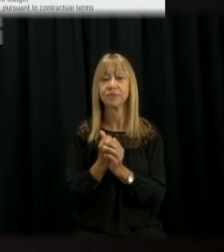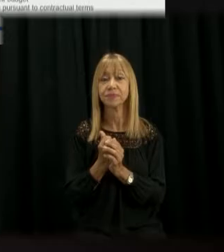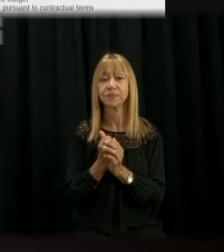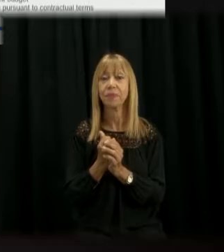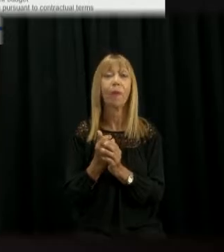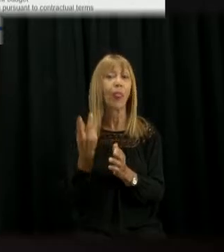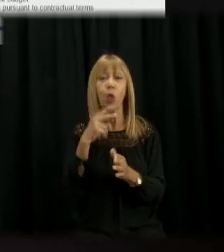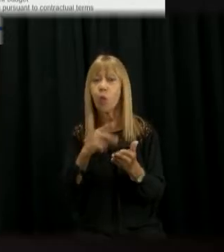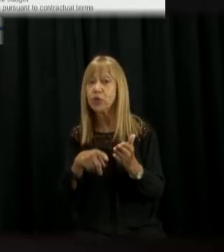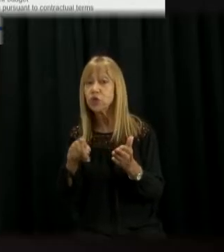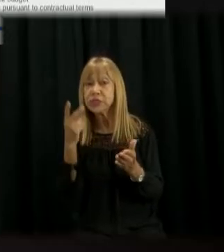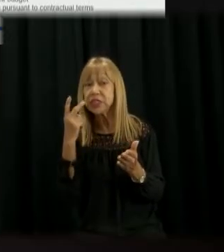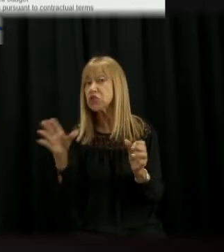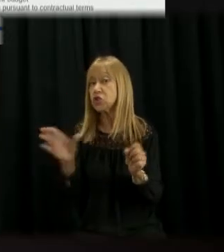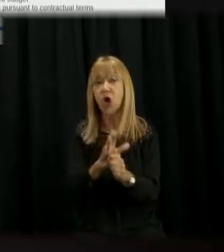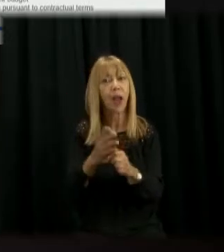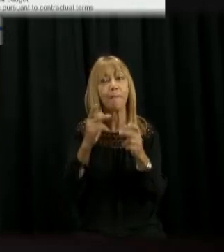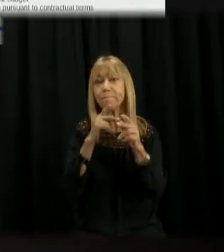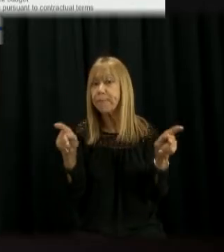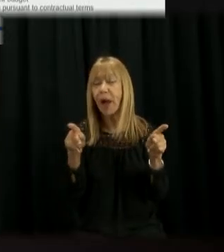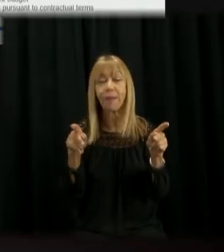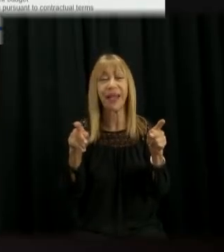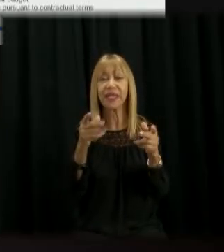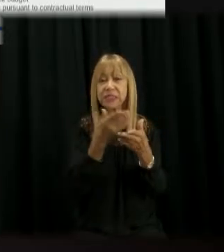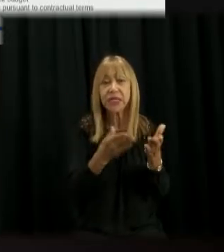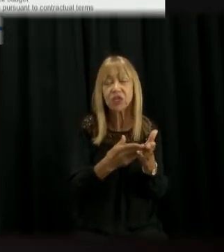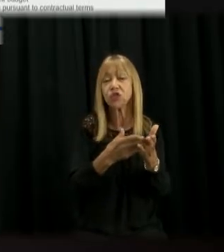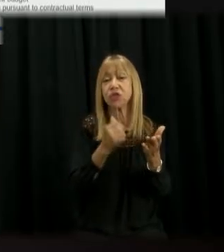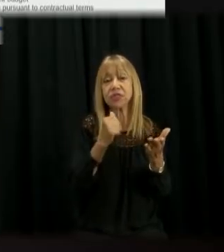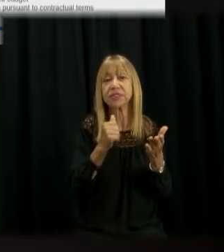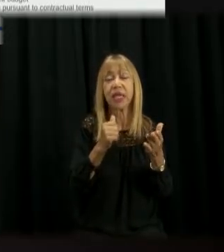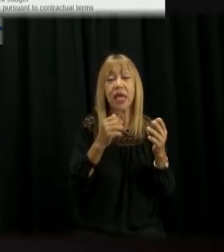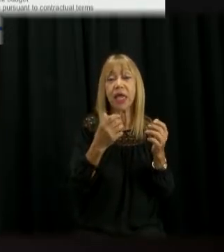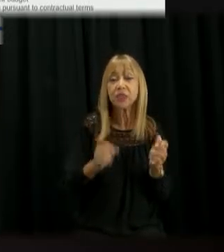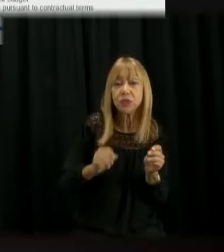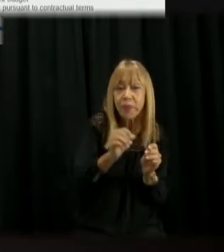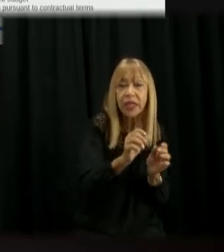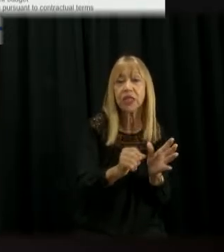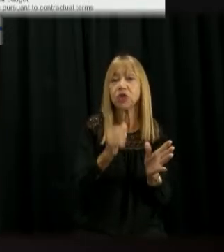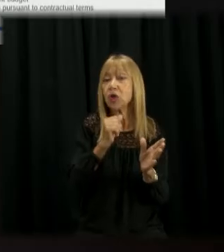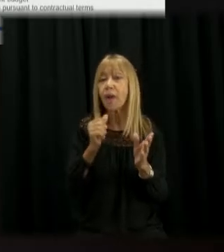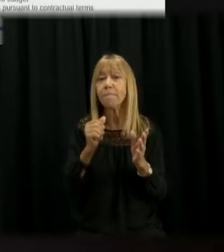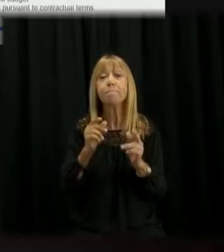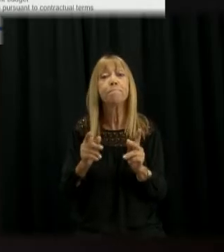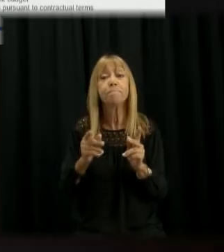diferentes agencias. Lo que ven aquí son gastos públicos,